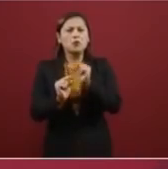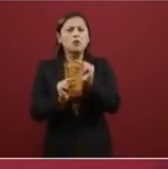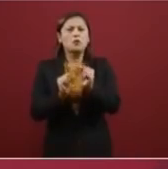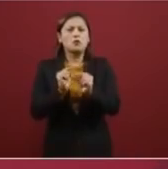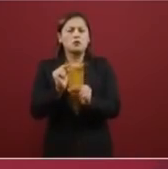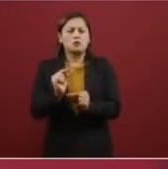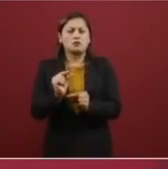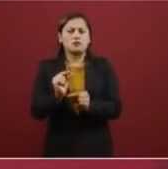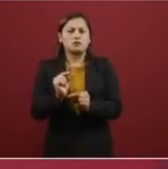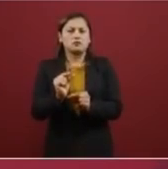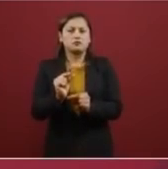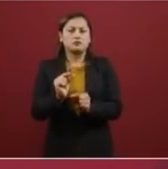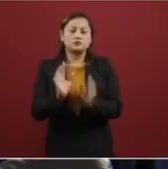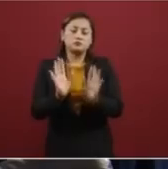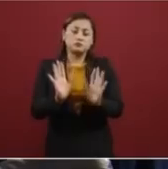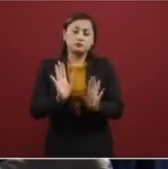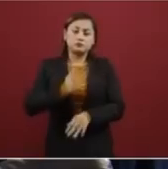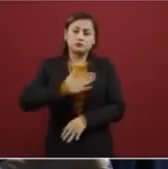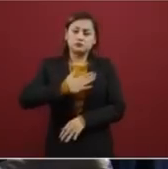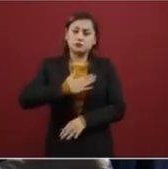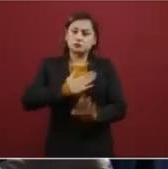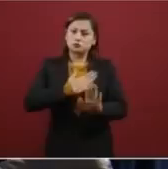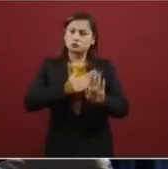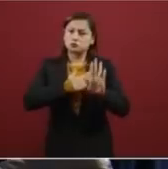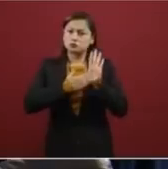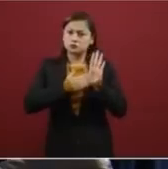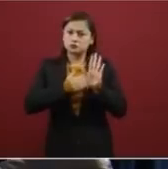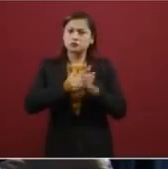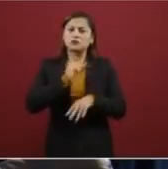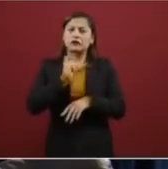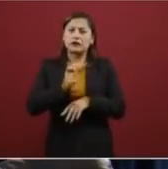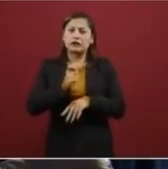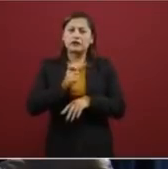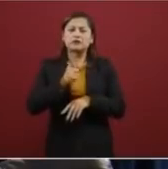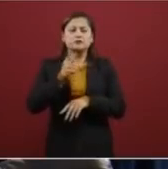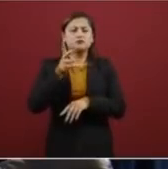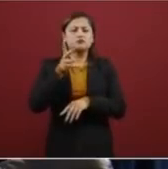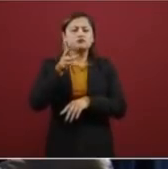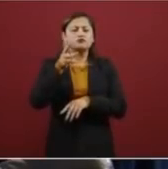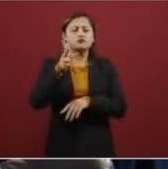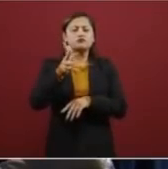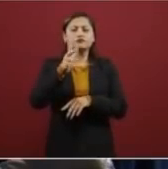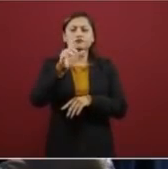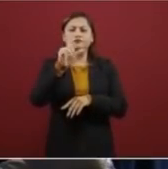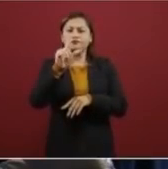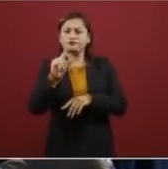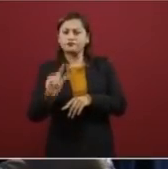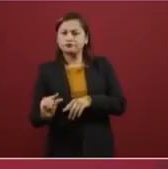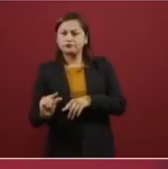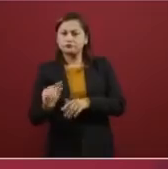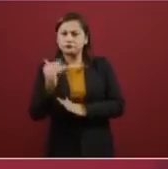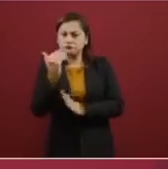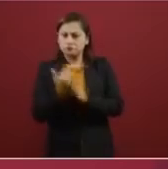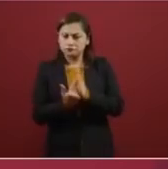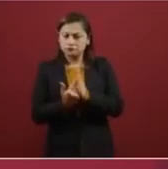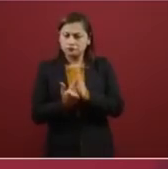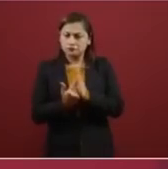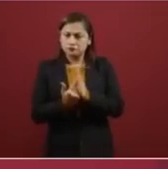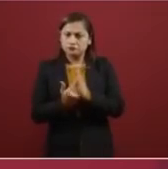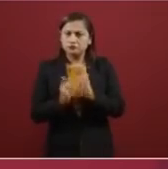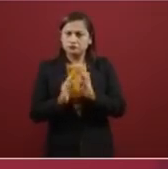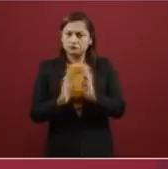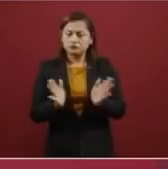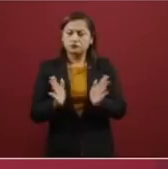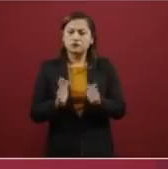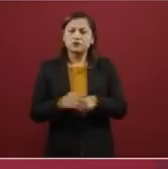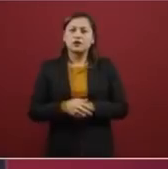mi compromiso es que van a bajar los homicidios. En conferencia de prensa este 12 de